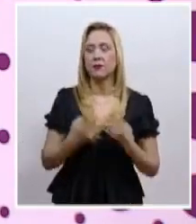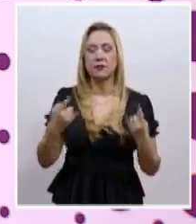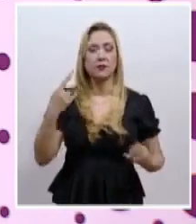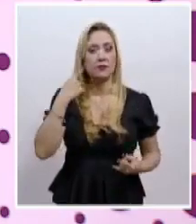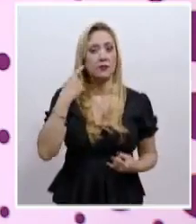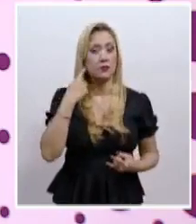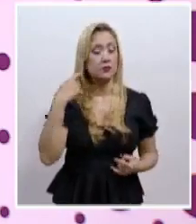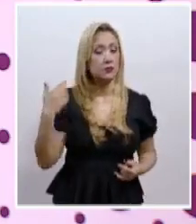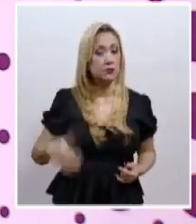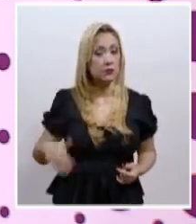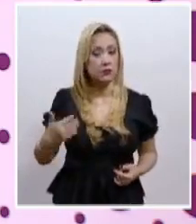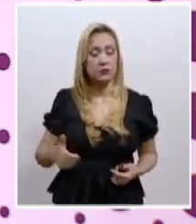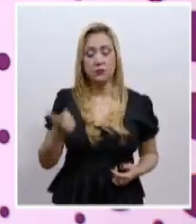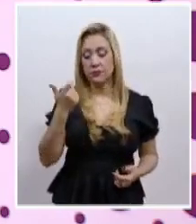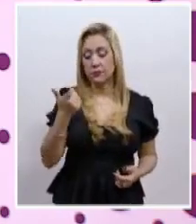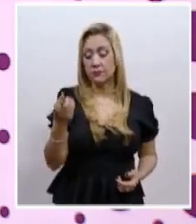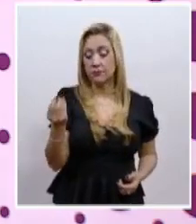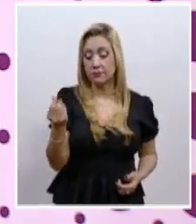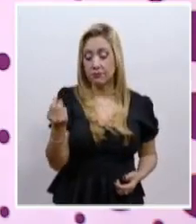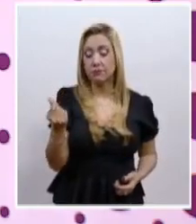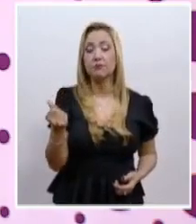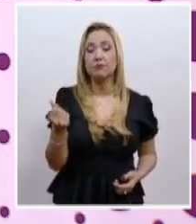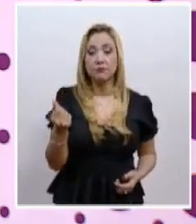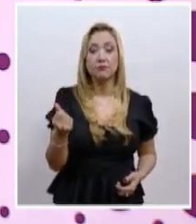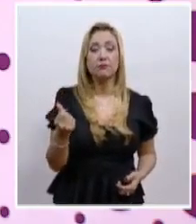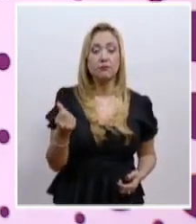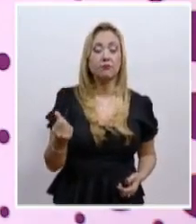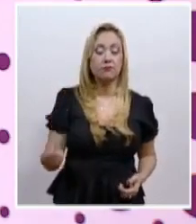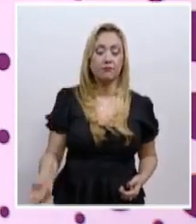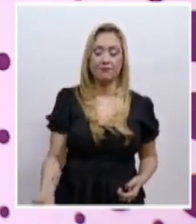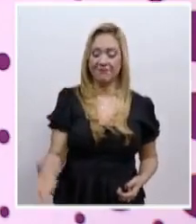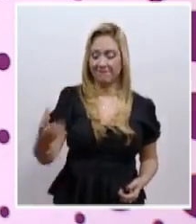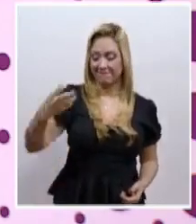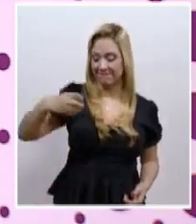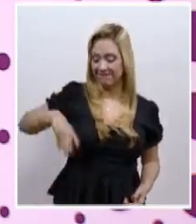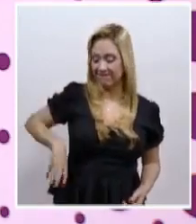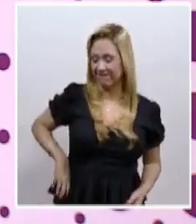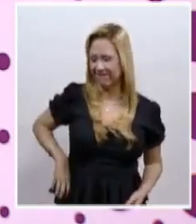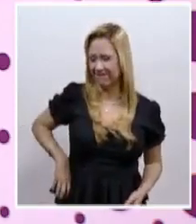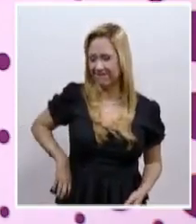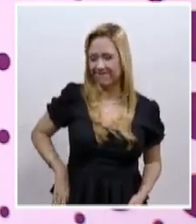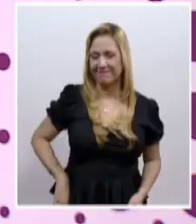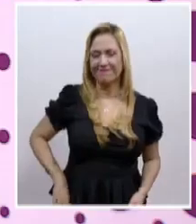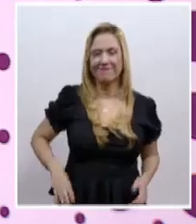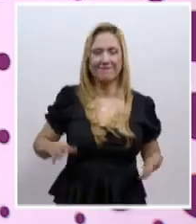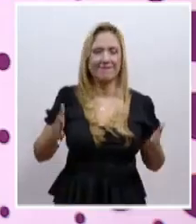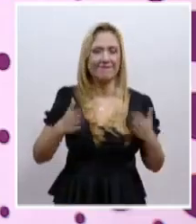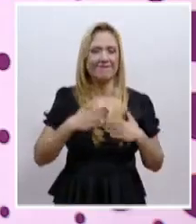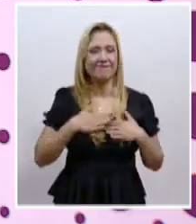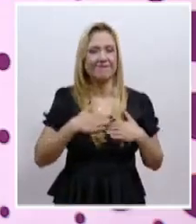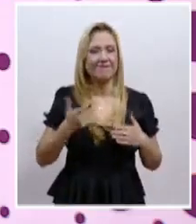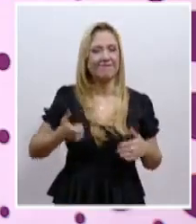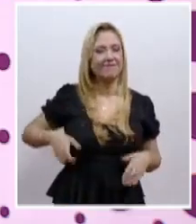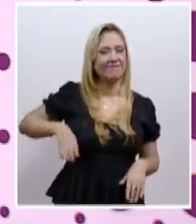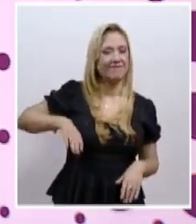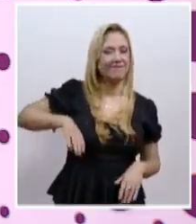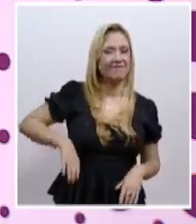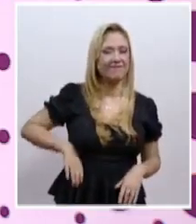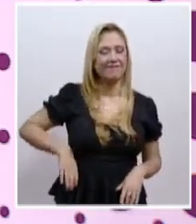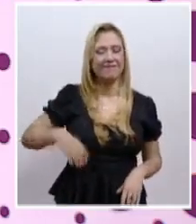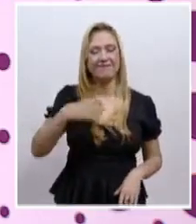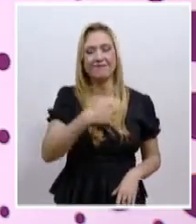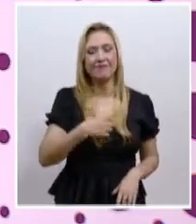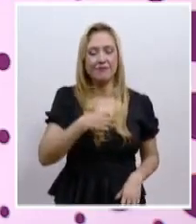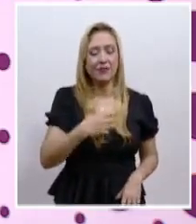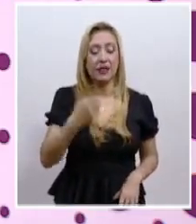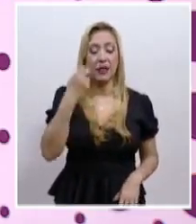histórico, y este es dinero que sí va a parar a los bolsillos de las familias mexicanas. Entonces, en ese sentido,